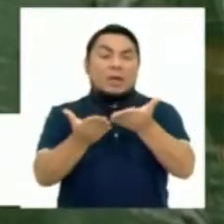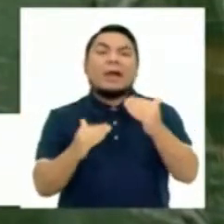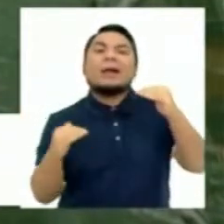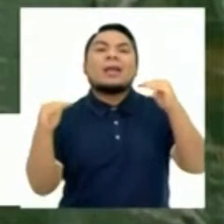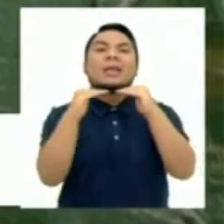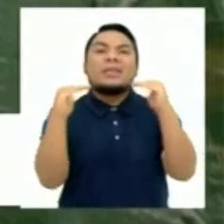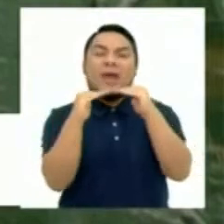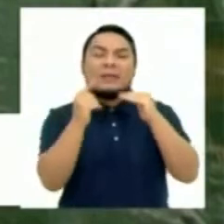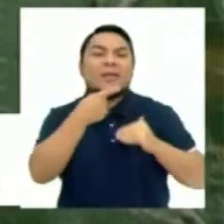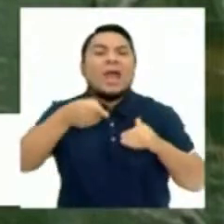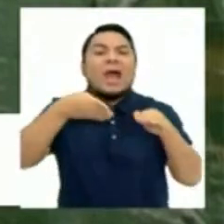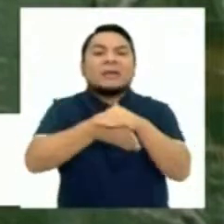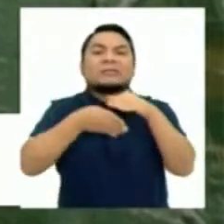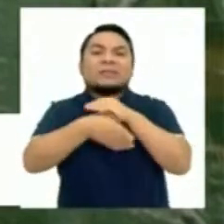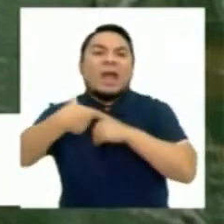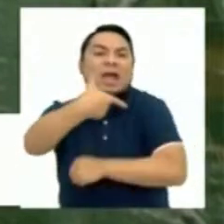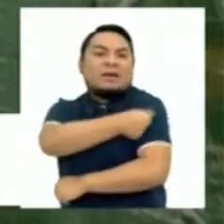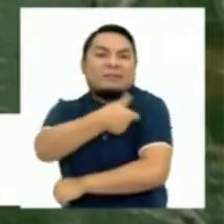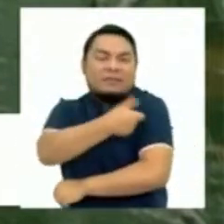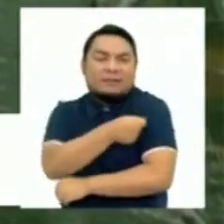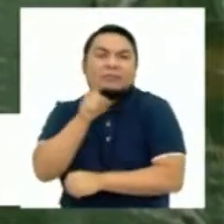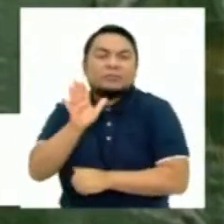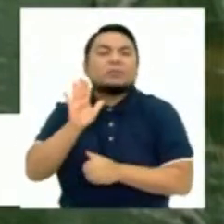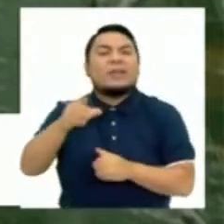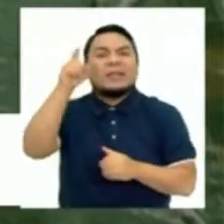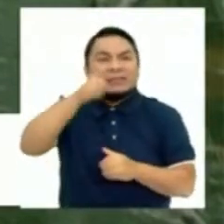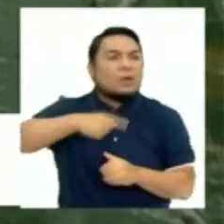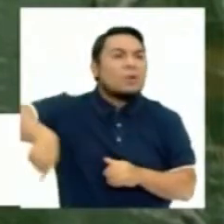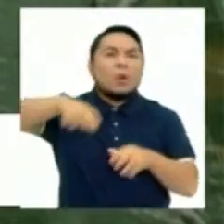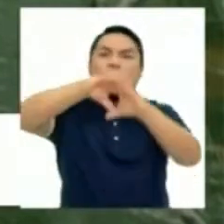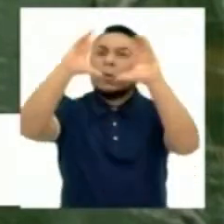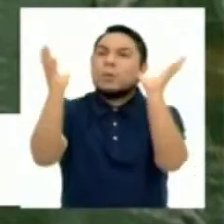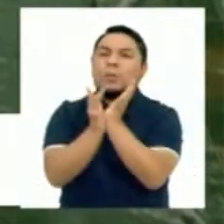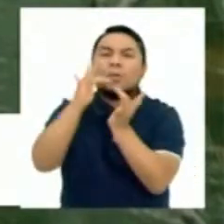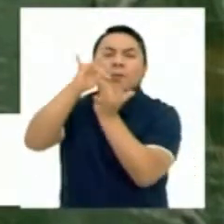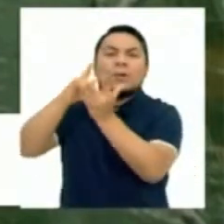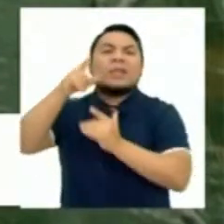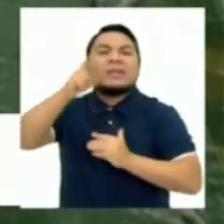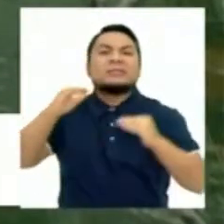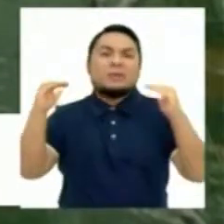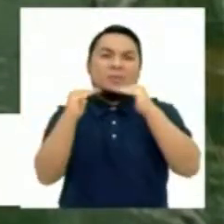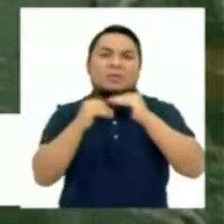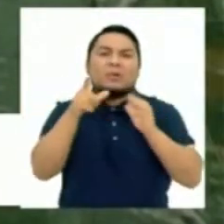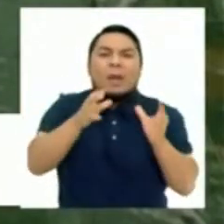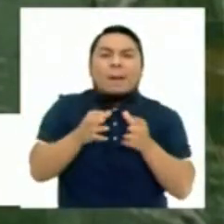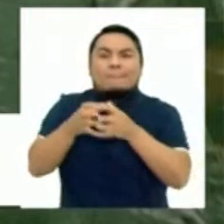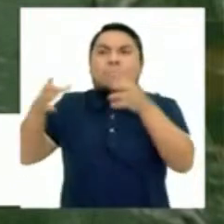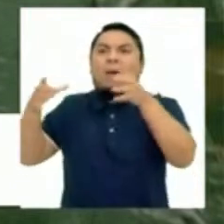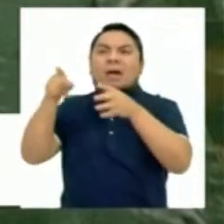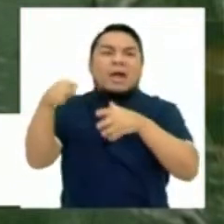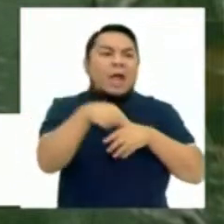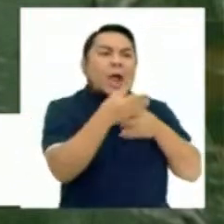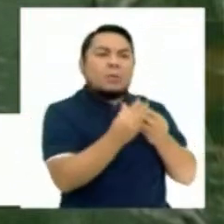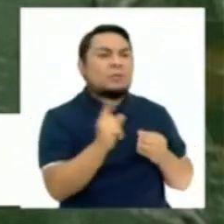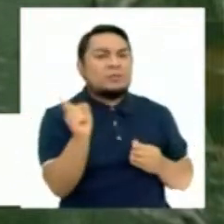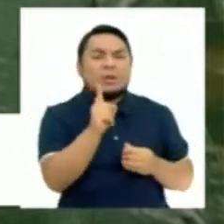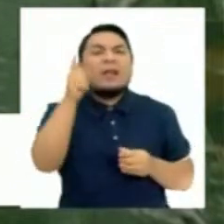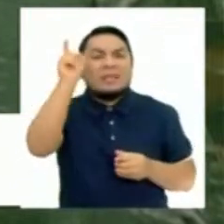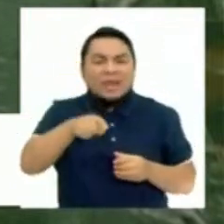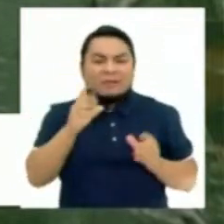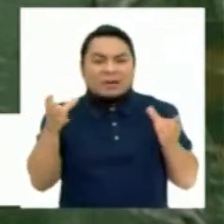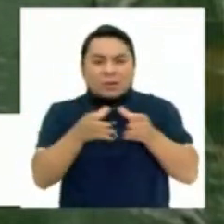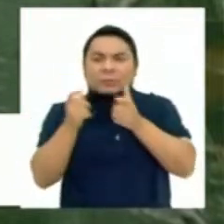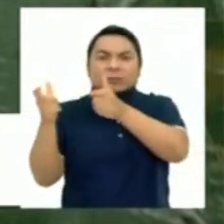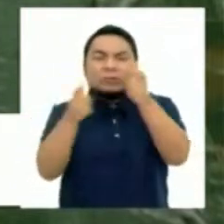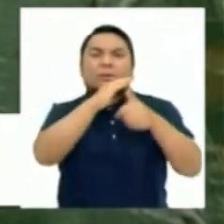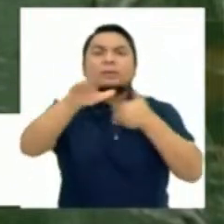equidad en el acceso a las vacunas y su aplicación. La cooperación multilateral es aún el gran ausente en la lucha contra